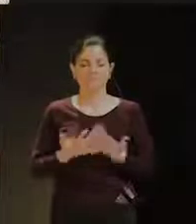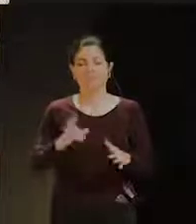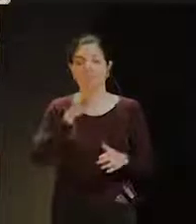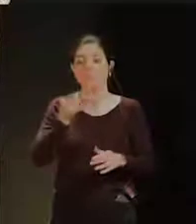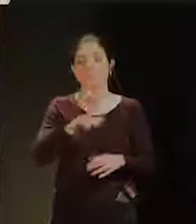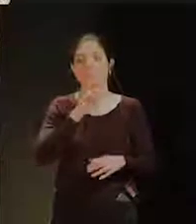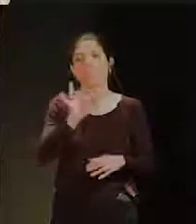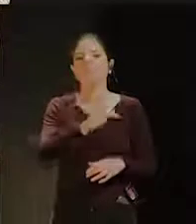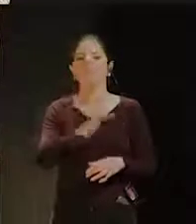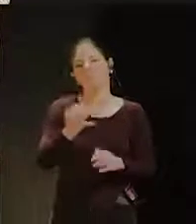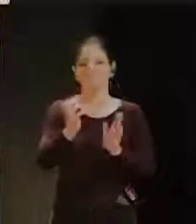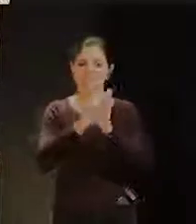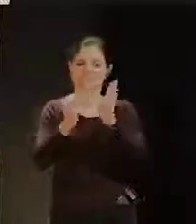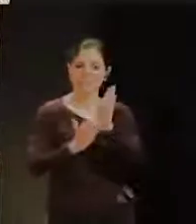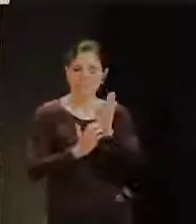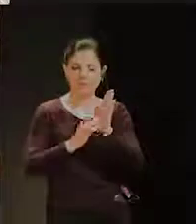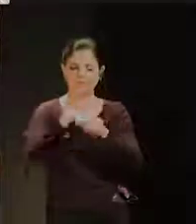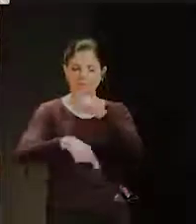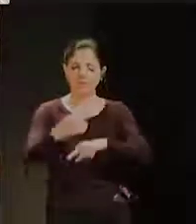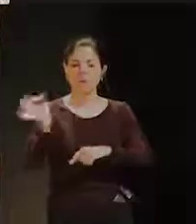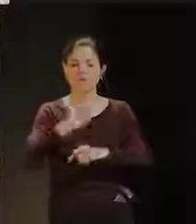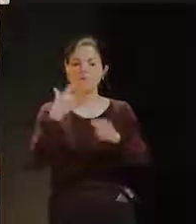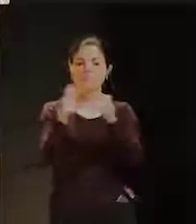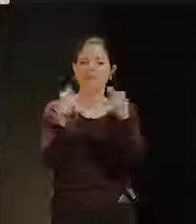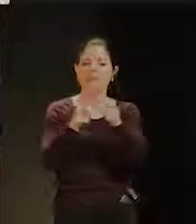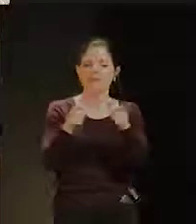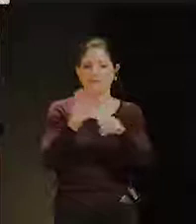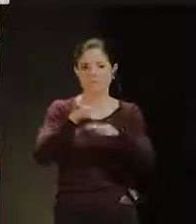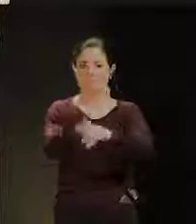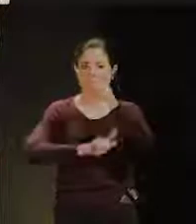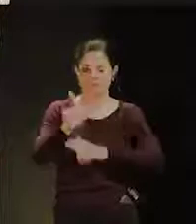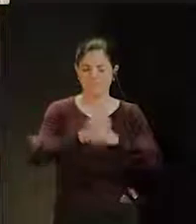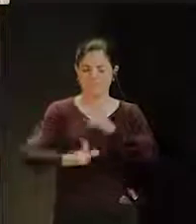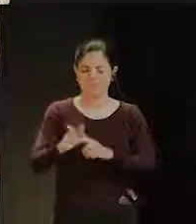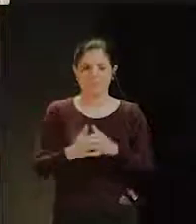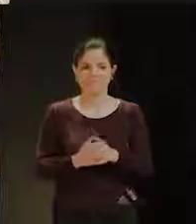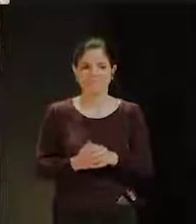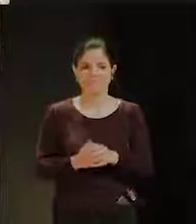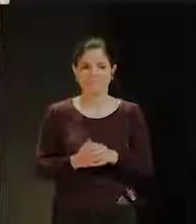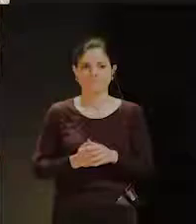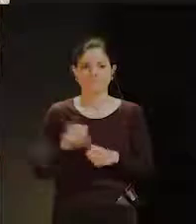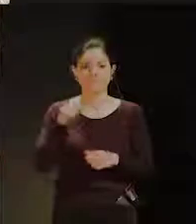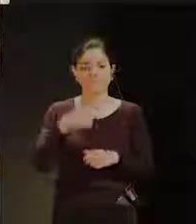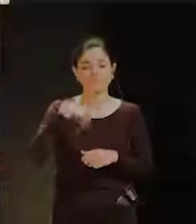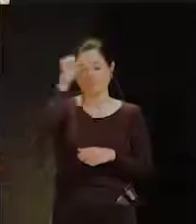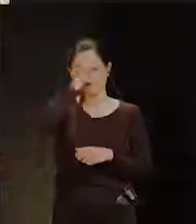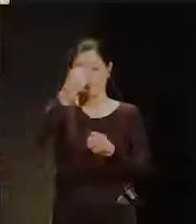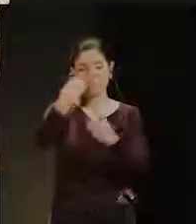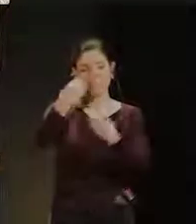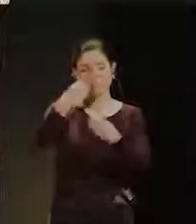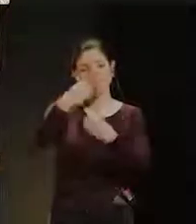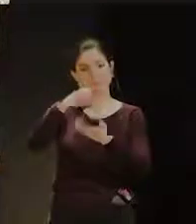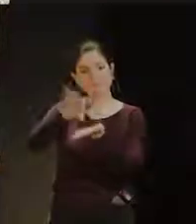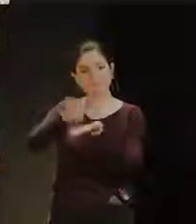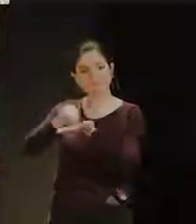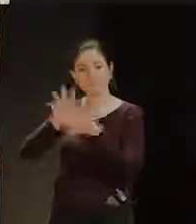como premio reciben descuentos o, por ejemplo, billetes para viajar. Estas opiniones e información sobre